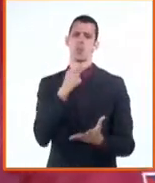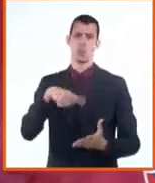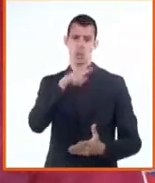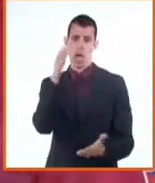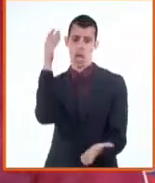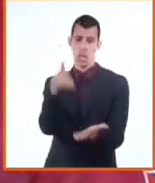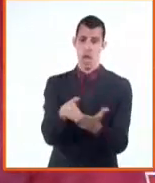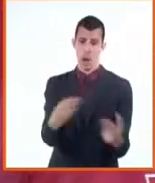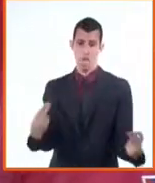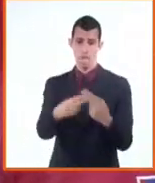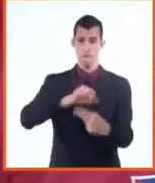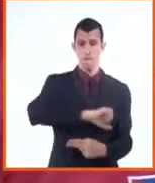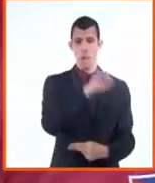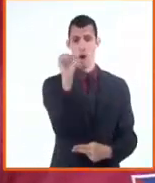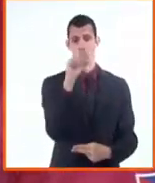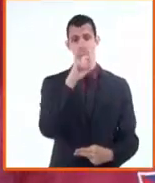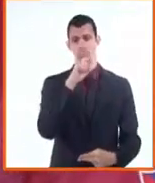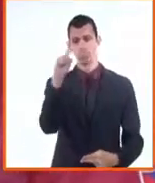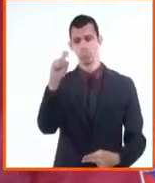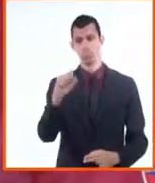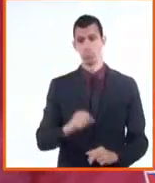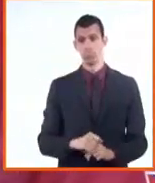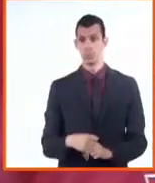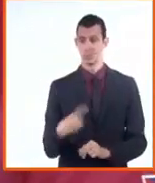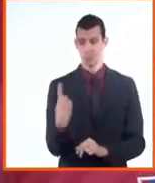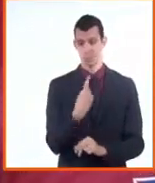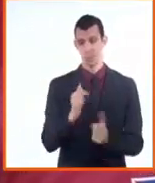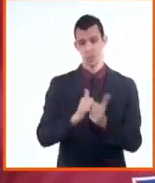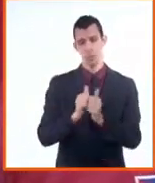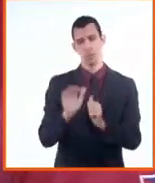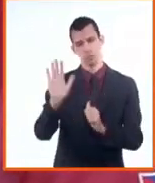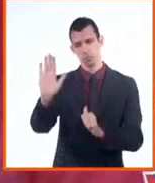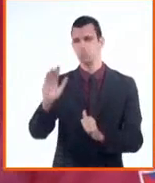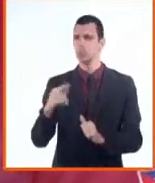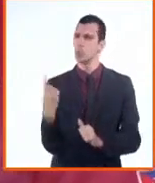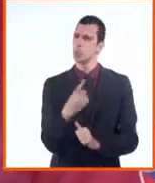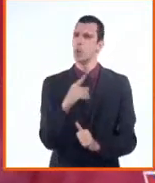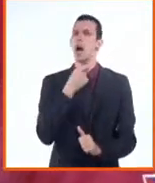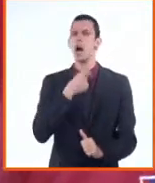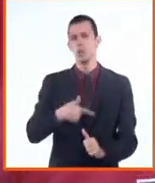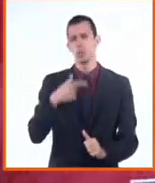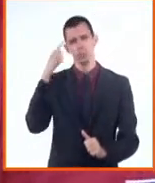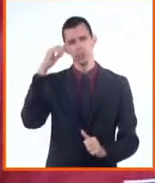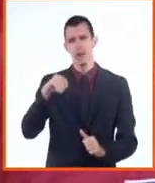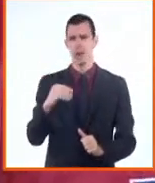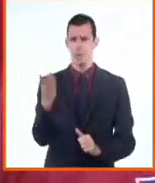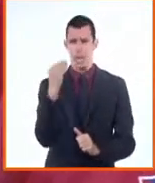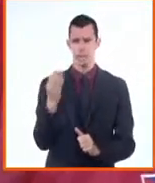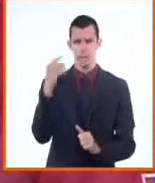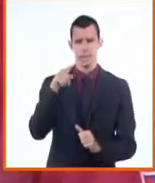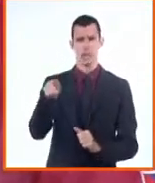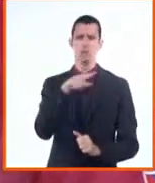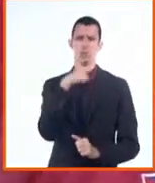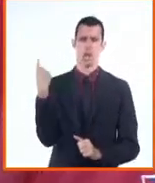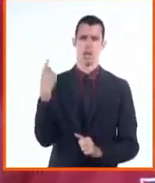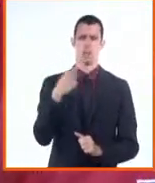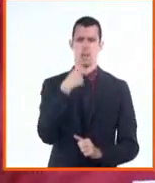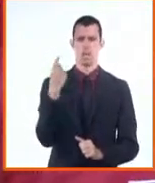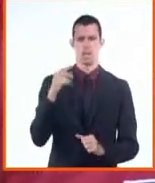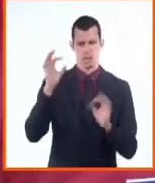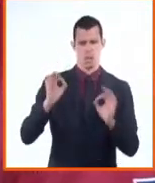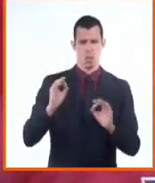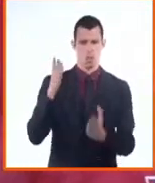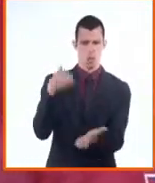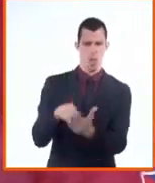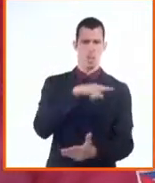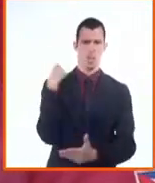los atletas dijimos Le vamos al una galleta sin mano a esos periodistas porque sí vamos a clasificar y vamos a ir y vamos